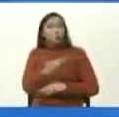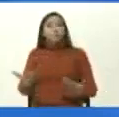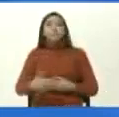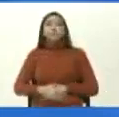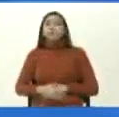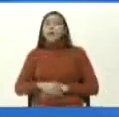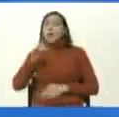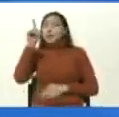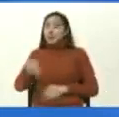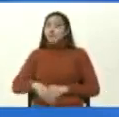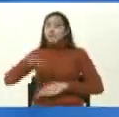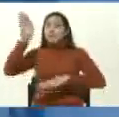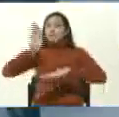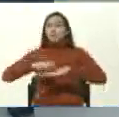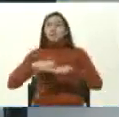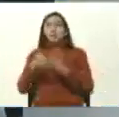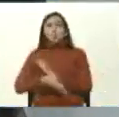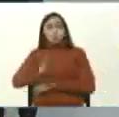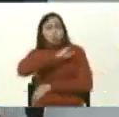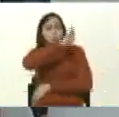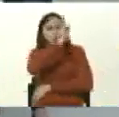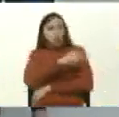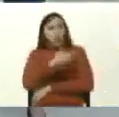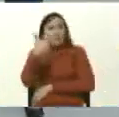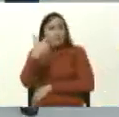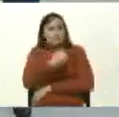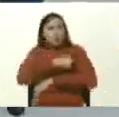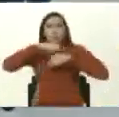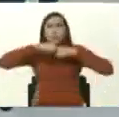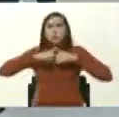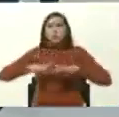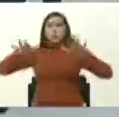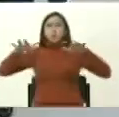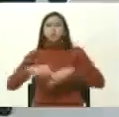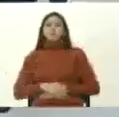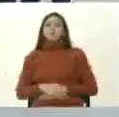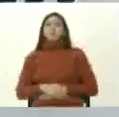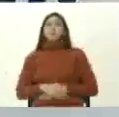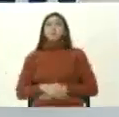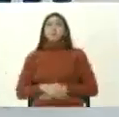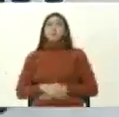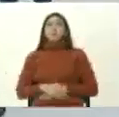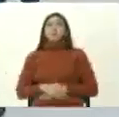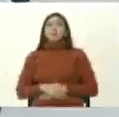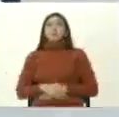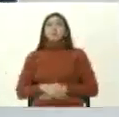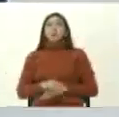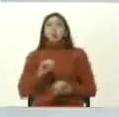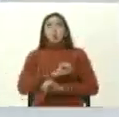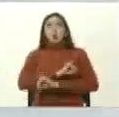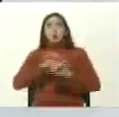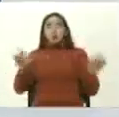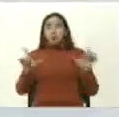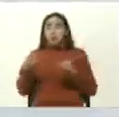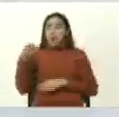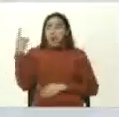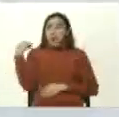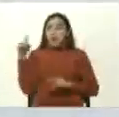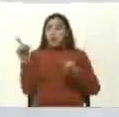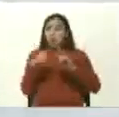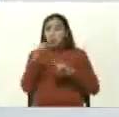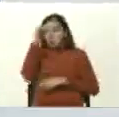pidió reforzar ese plan, ampliarlo. Apenas terminó el programa de ayer, el día